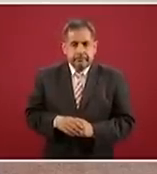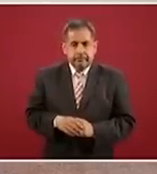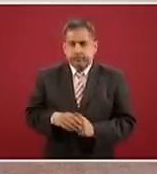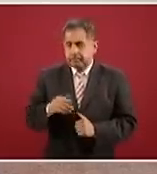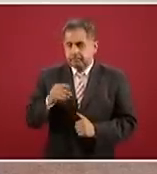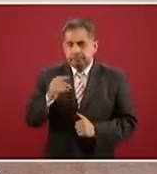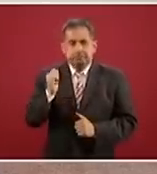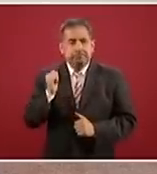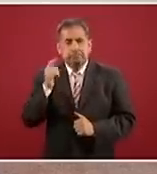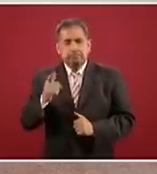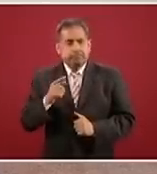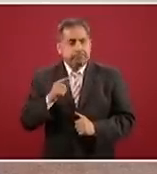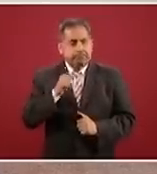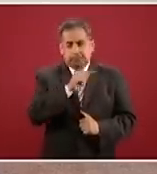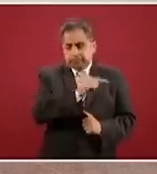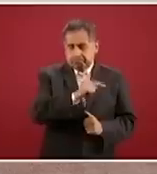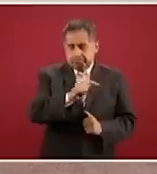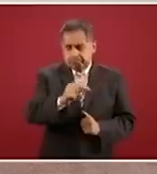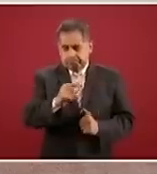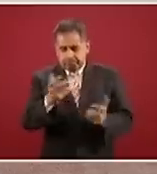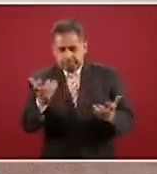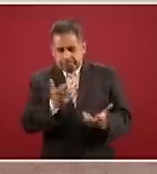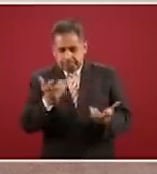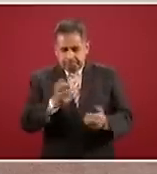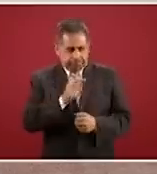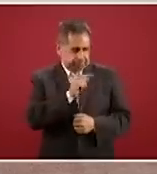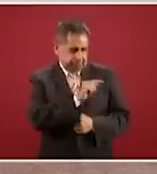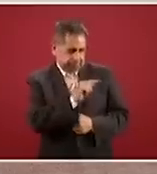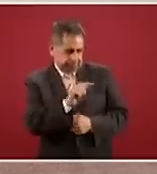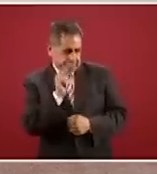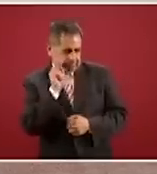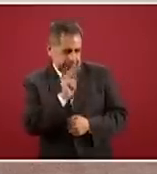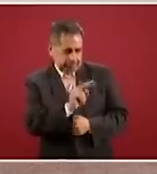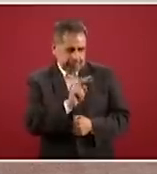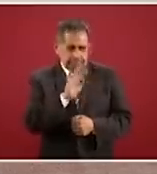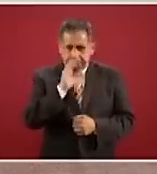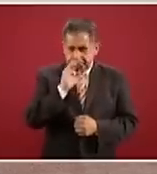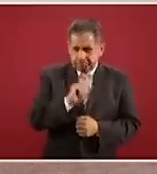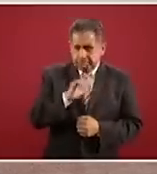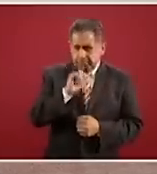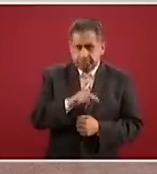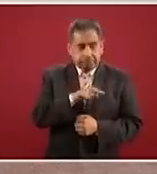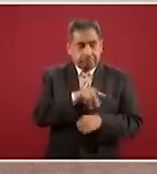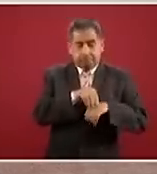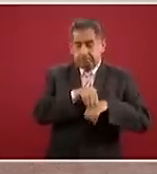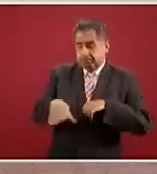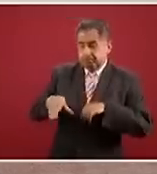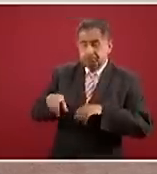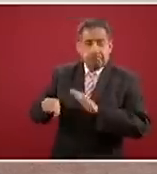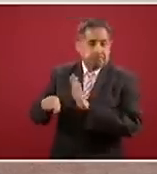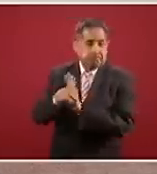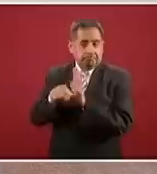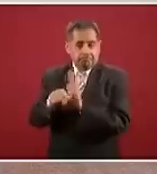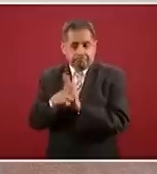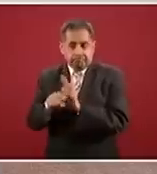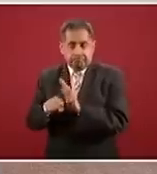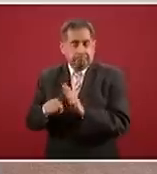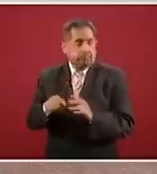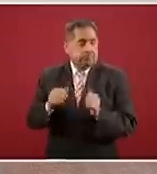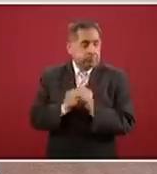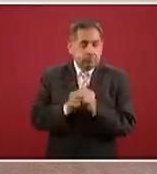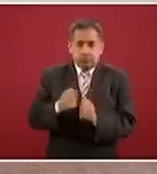todas aquellas actividades que eventualmente puedan tener una incidencia en la